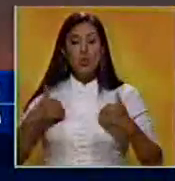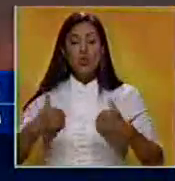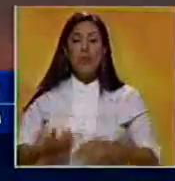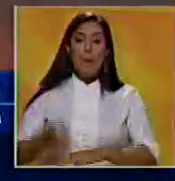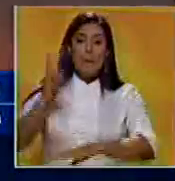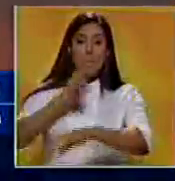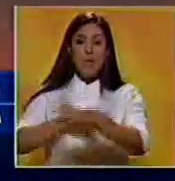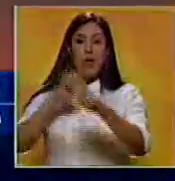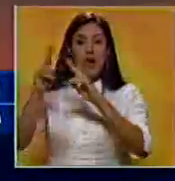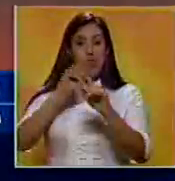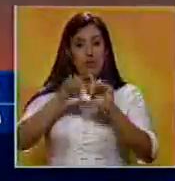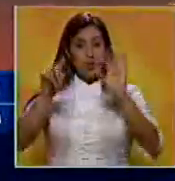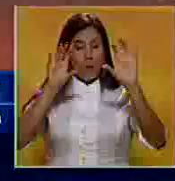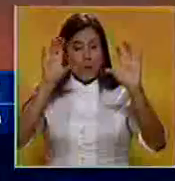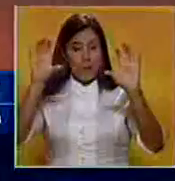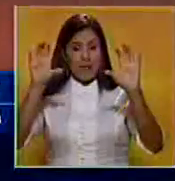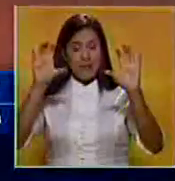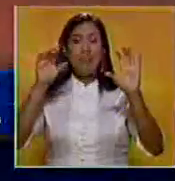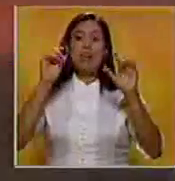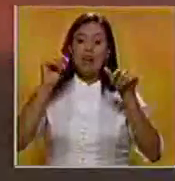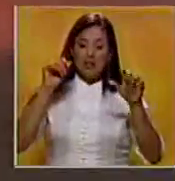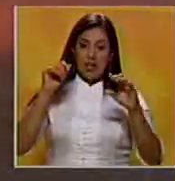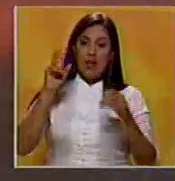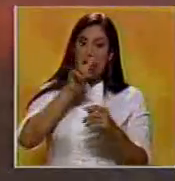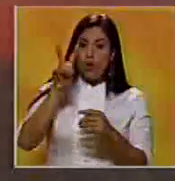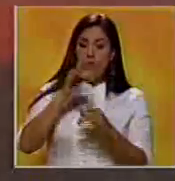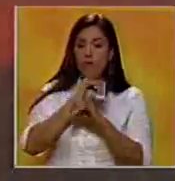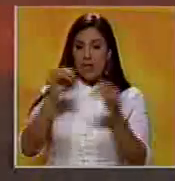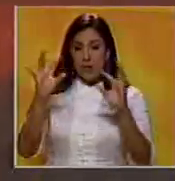aún más las relaciones bilaterales entre nuestros países fin del comunicado